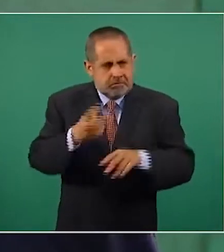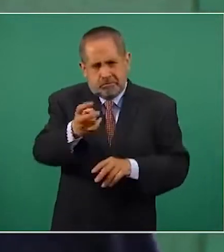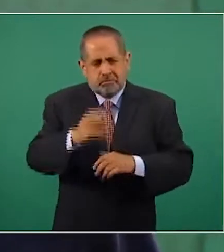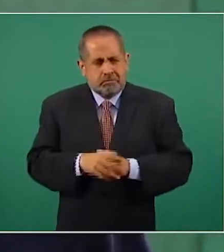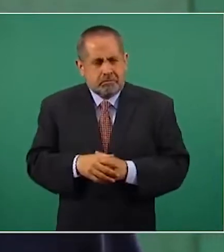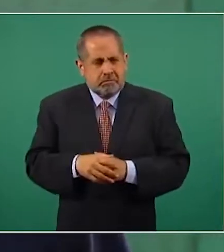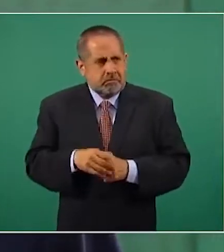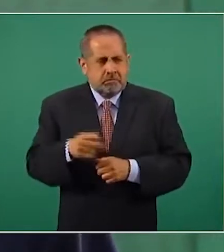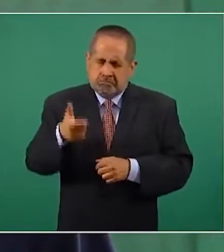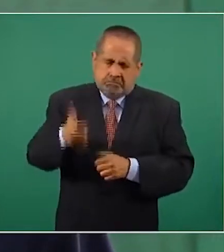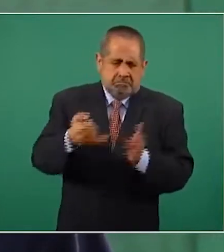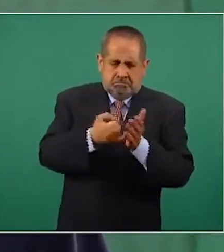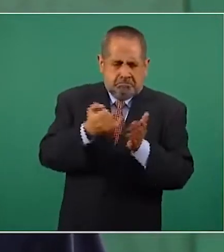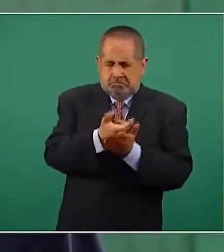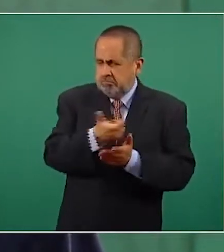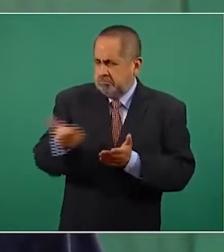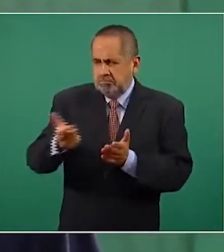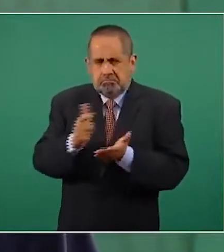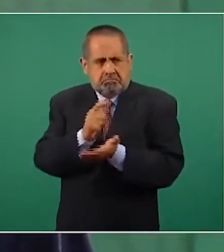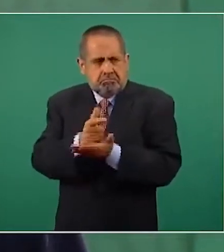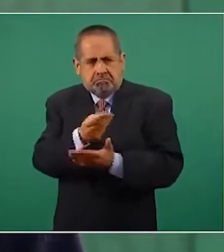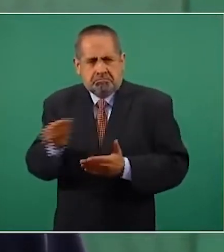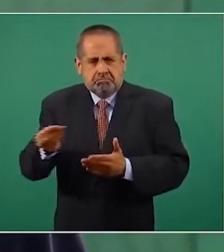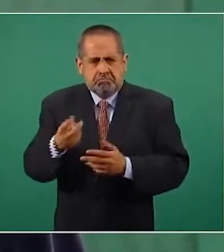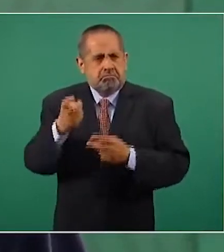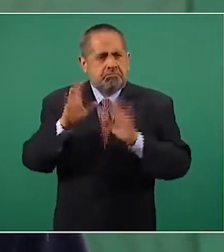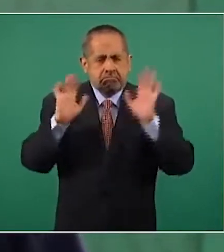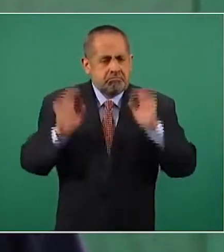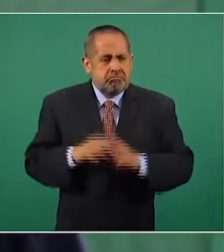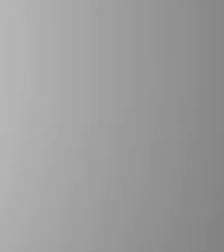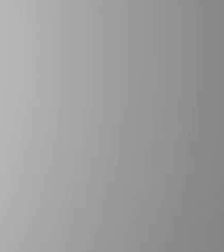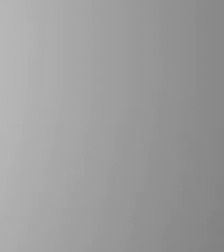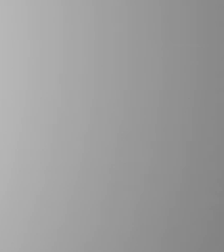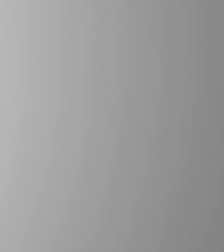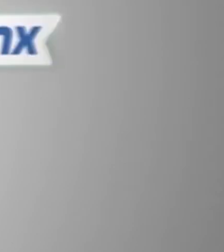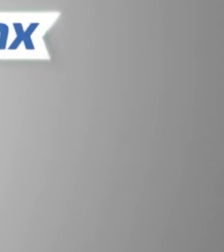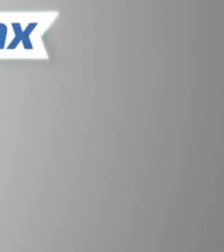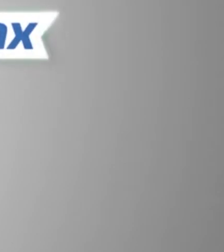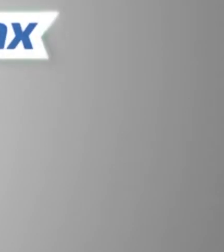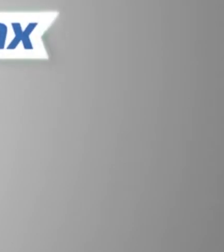que ha provocado nevadas y temperaturas por debajo de los 0 grados centígrados